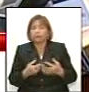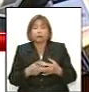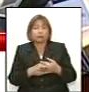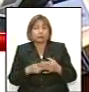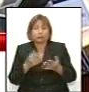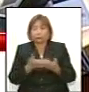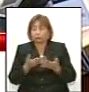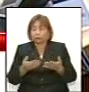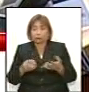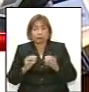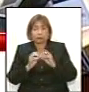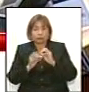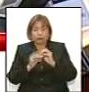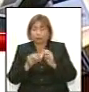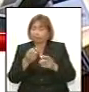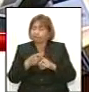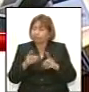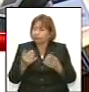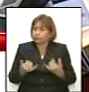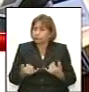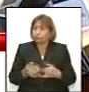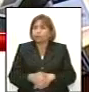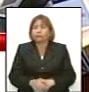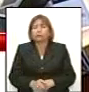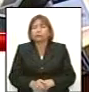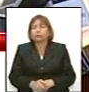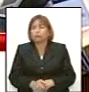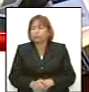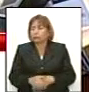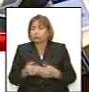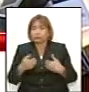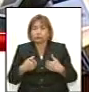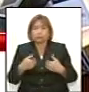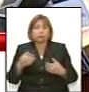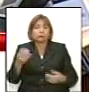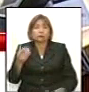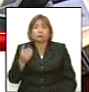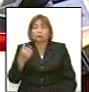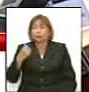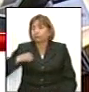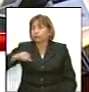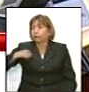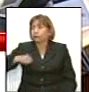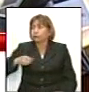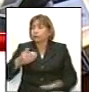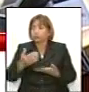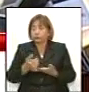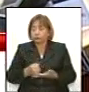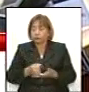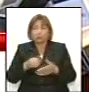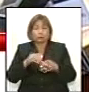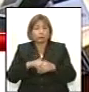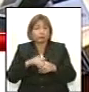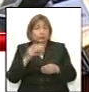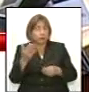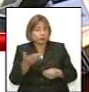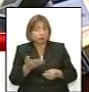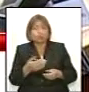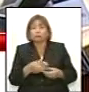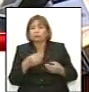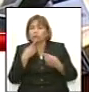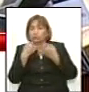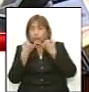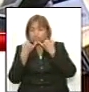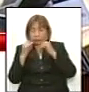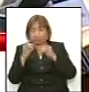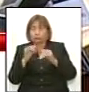que resolver. Pero como le digo, hoy en la tarde tenemos reunión con el alcalde de Caraballo y vamos a seguir en esa línea, lo vamos a mantener